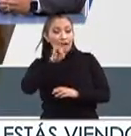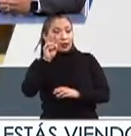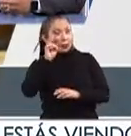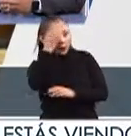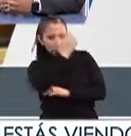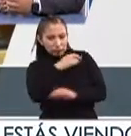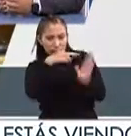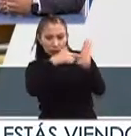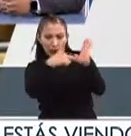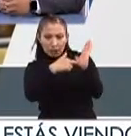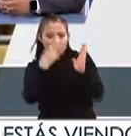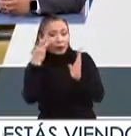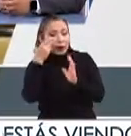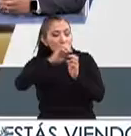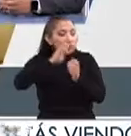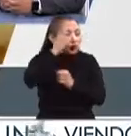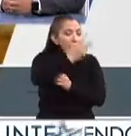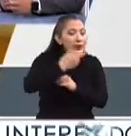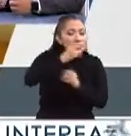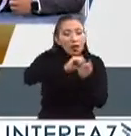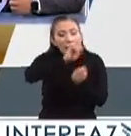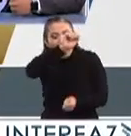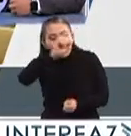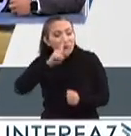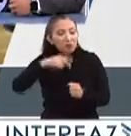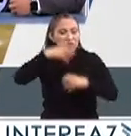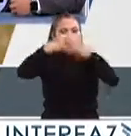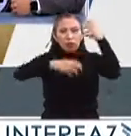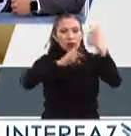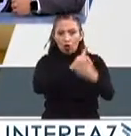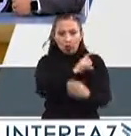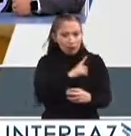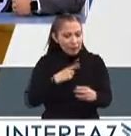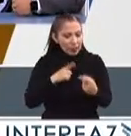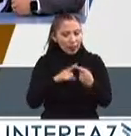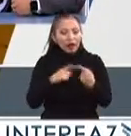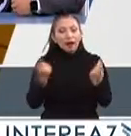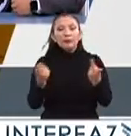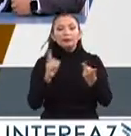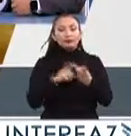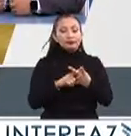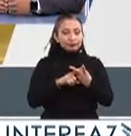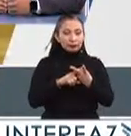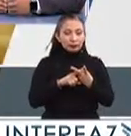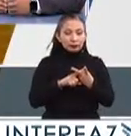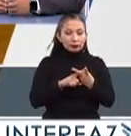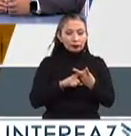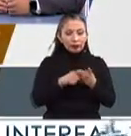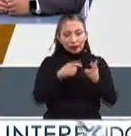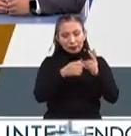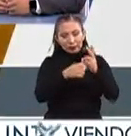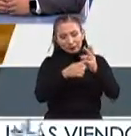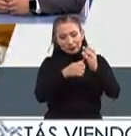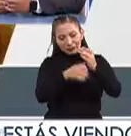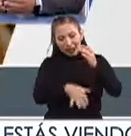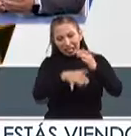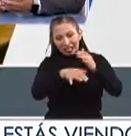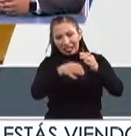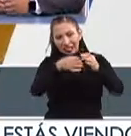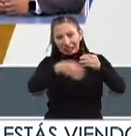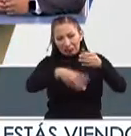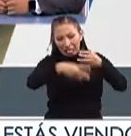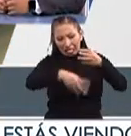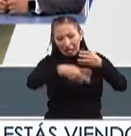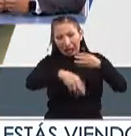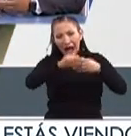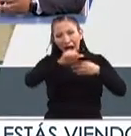las condiciones mecánicas de la unidad, que no emita smog, que no tire líquidos,